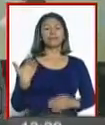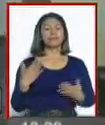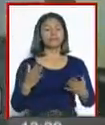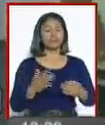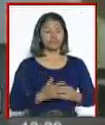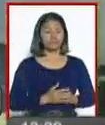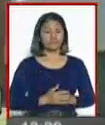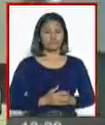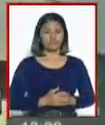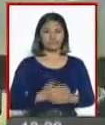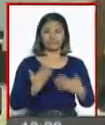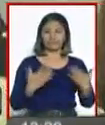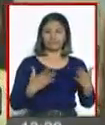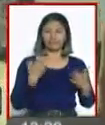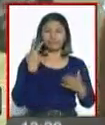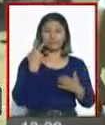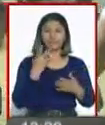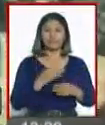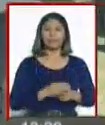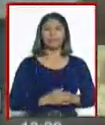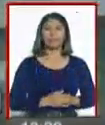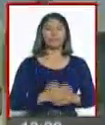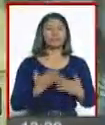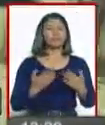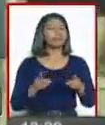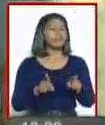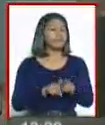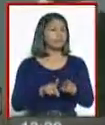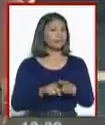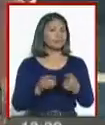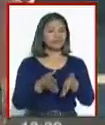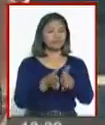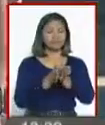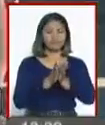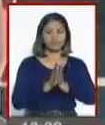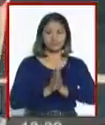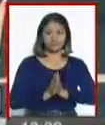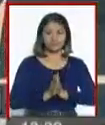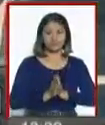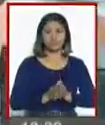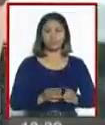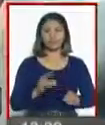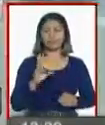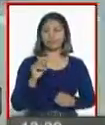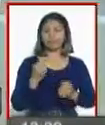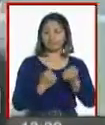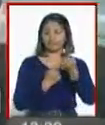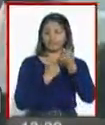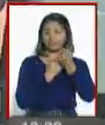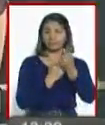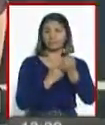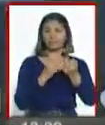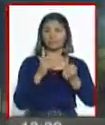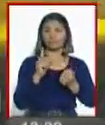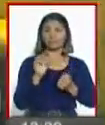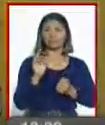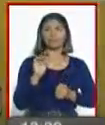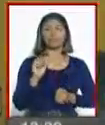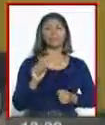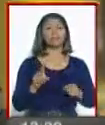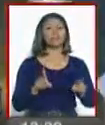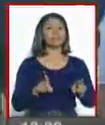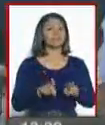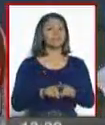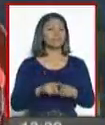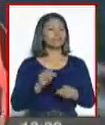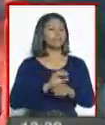temas por lo tanto estamos viendo voces Que obviamente están pidiendo no solamente a apoyo al Señor Dori Medina sino